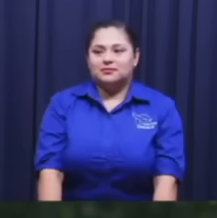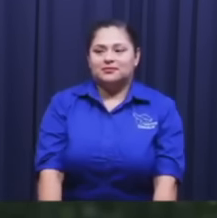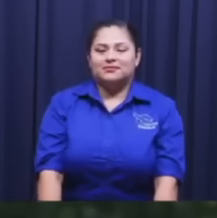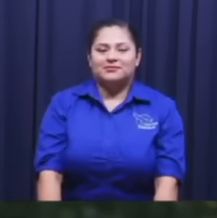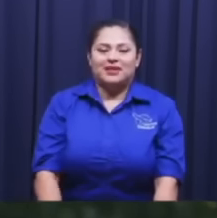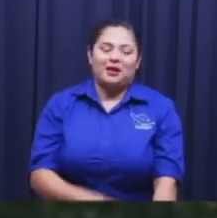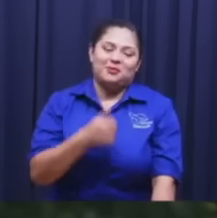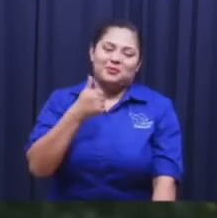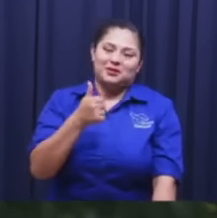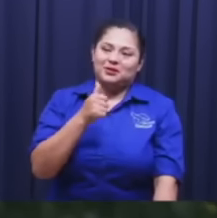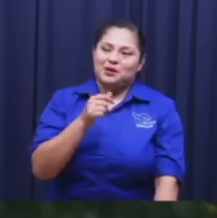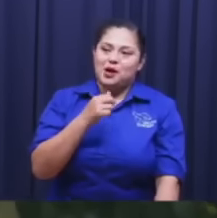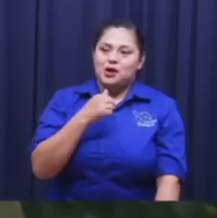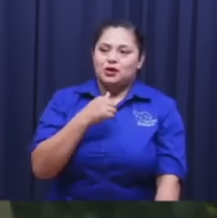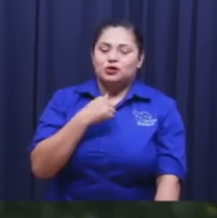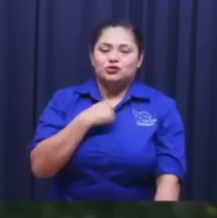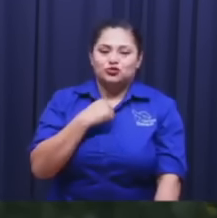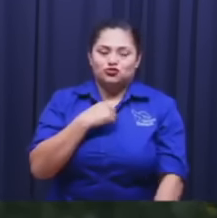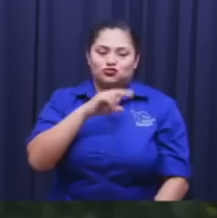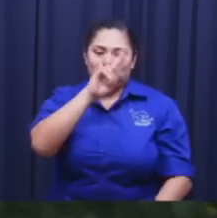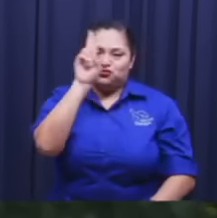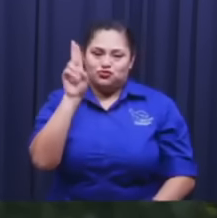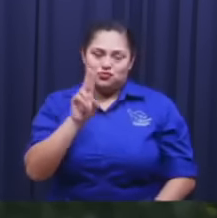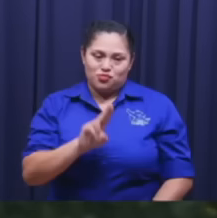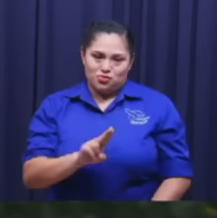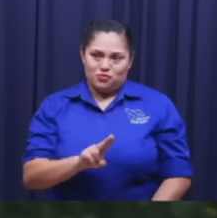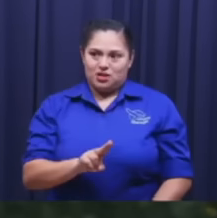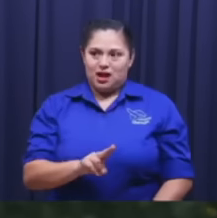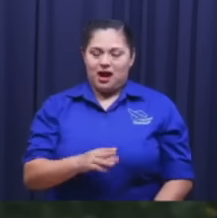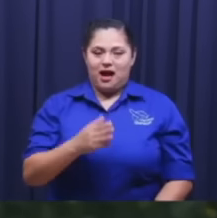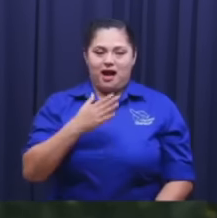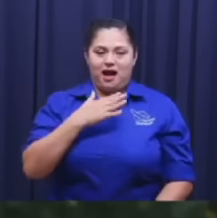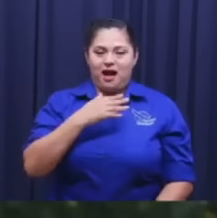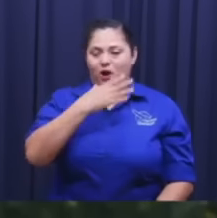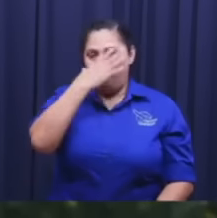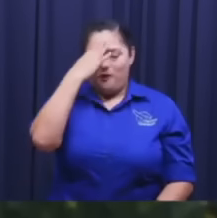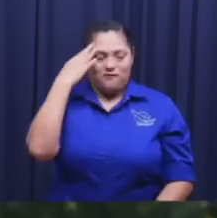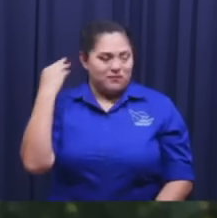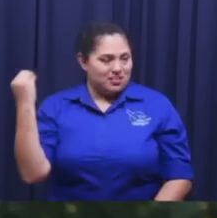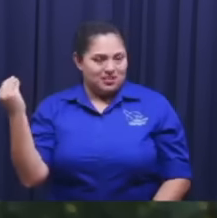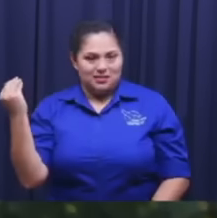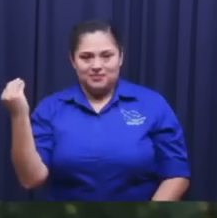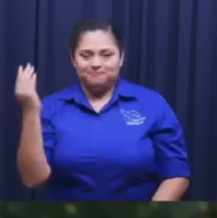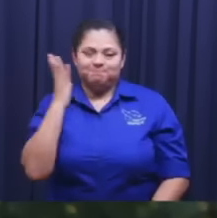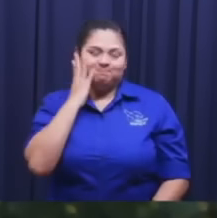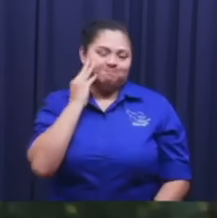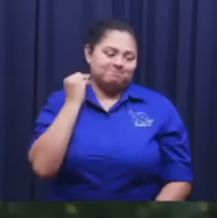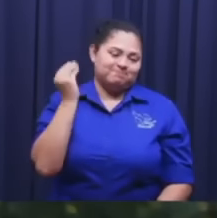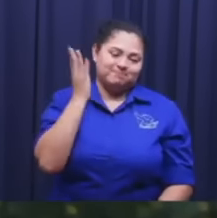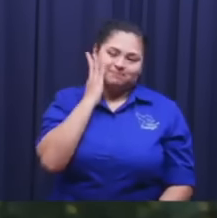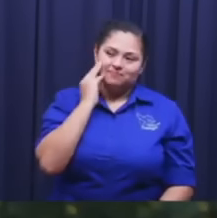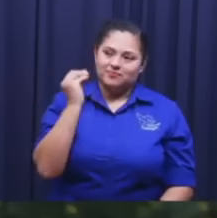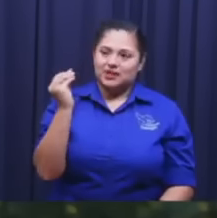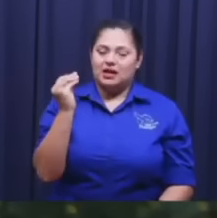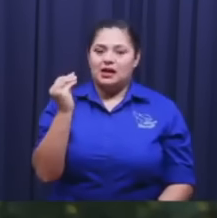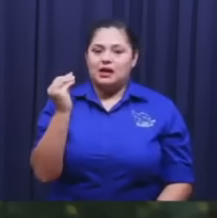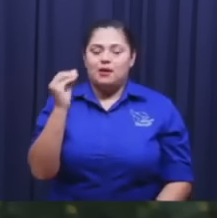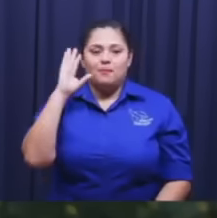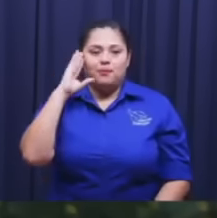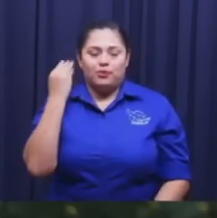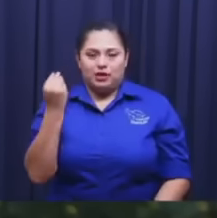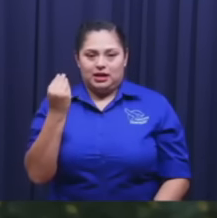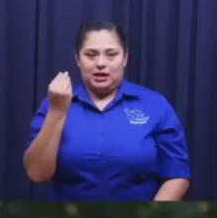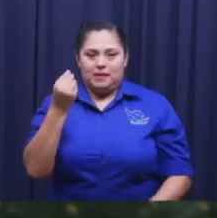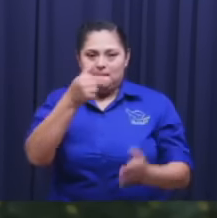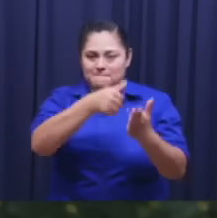Bueno, nunca, nunca se me va a olvidar. Bueno, las experiencias le dejan marcar la vida a uno,